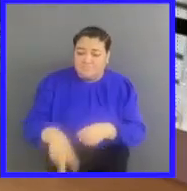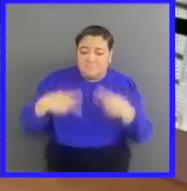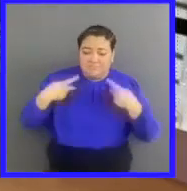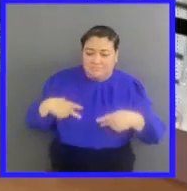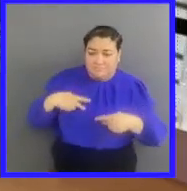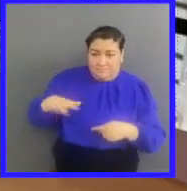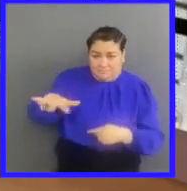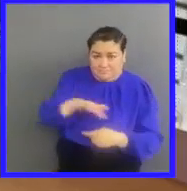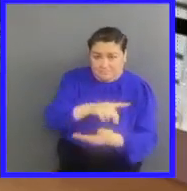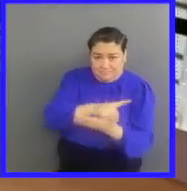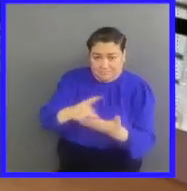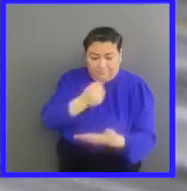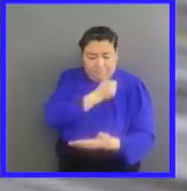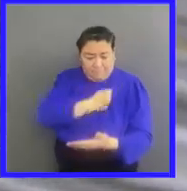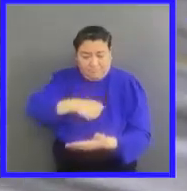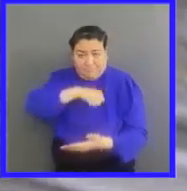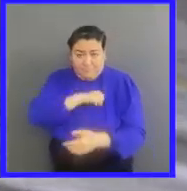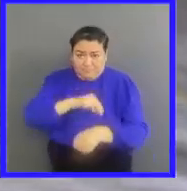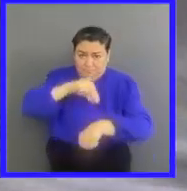seguridad social.